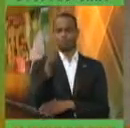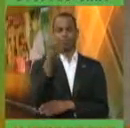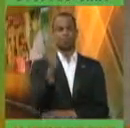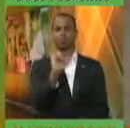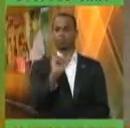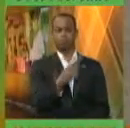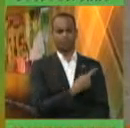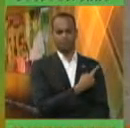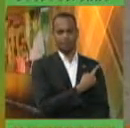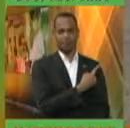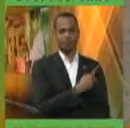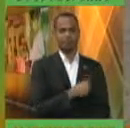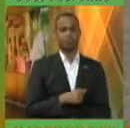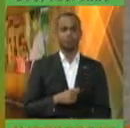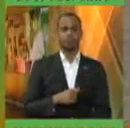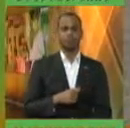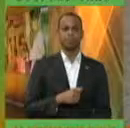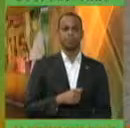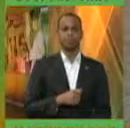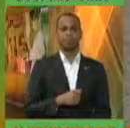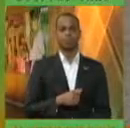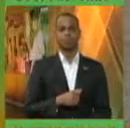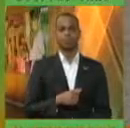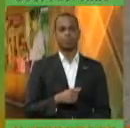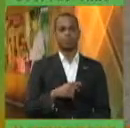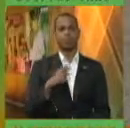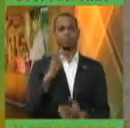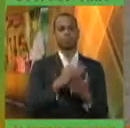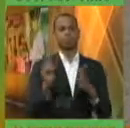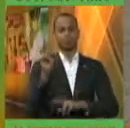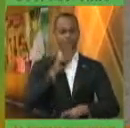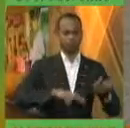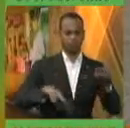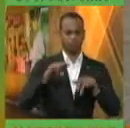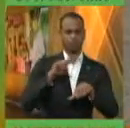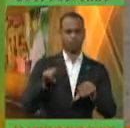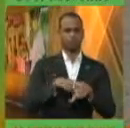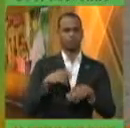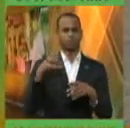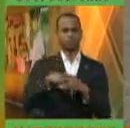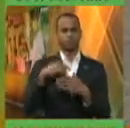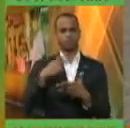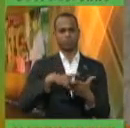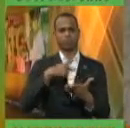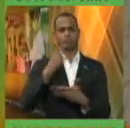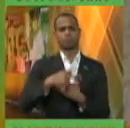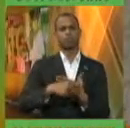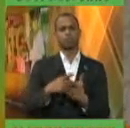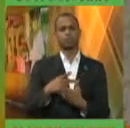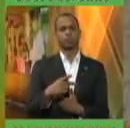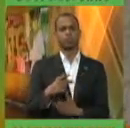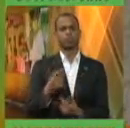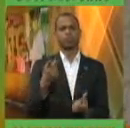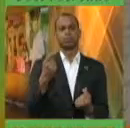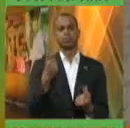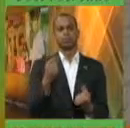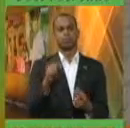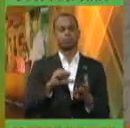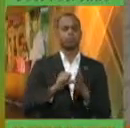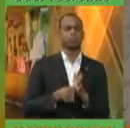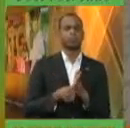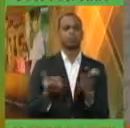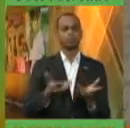como esa que están viendo allí esos son parte del jurado nacional del programa bien estamos haciendo énfasis